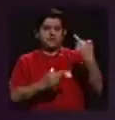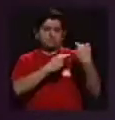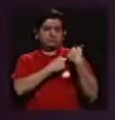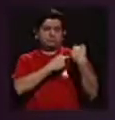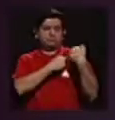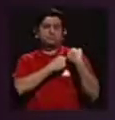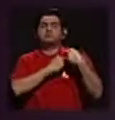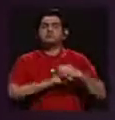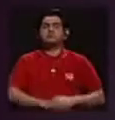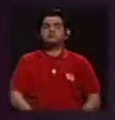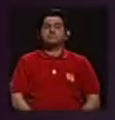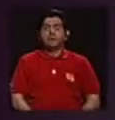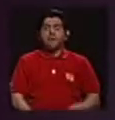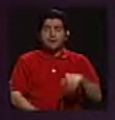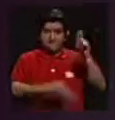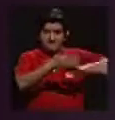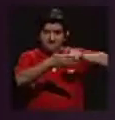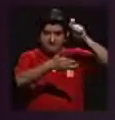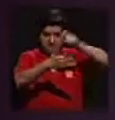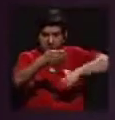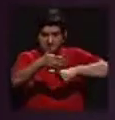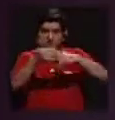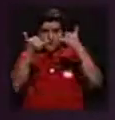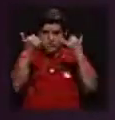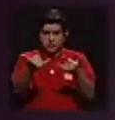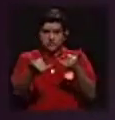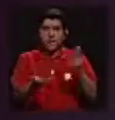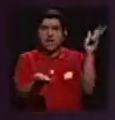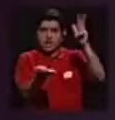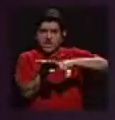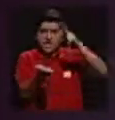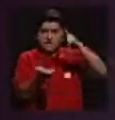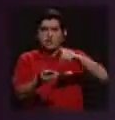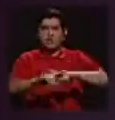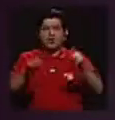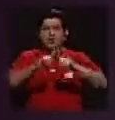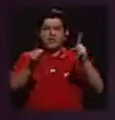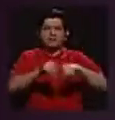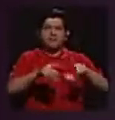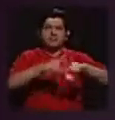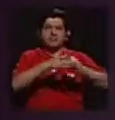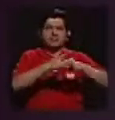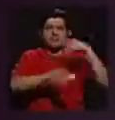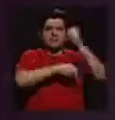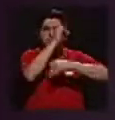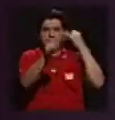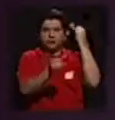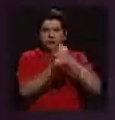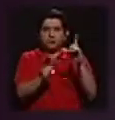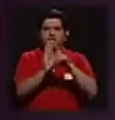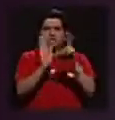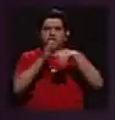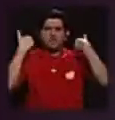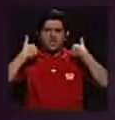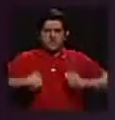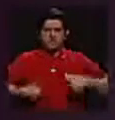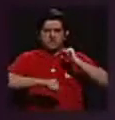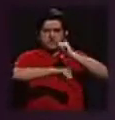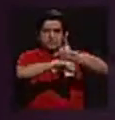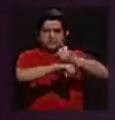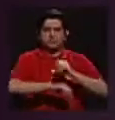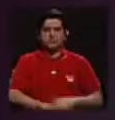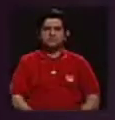responsabilidad al ser firmante y al haber ratificado una serie de instrumentos internacionales de derechos humanos que